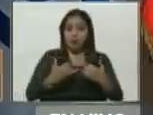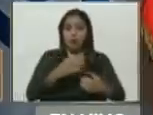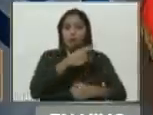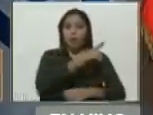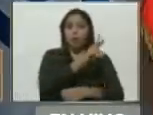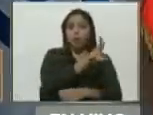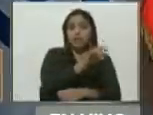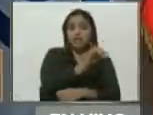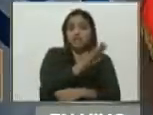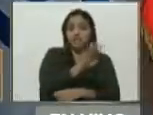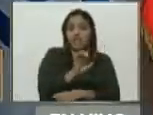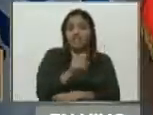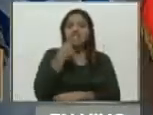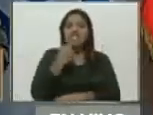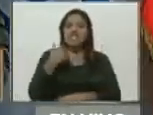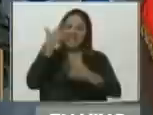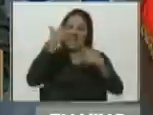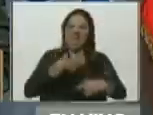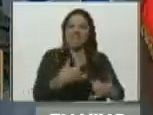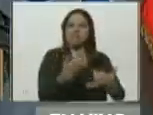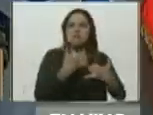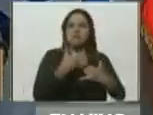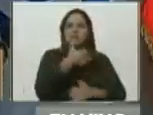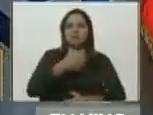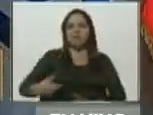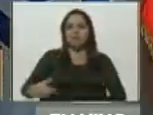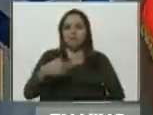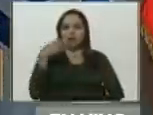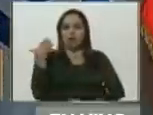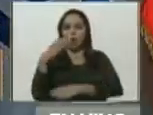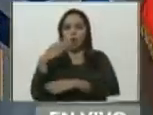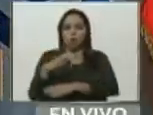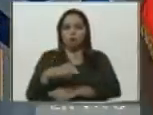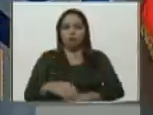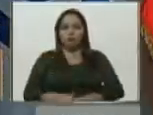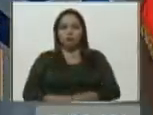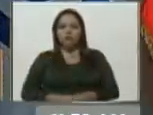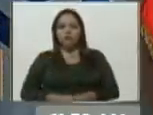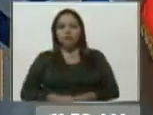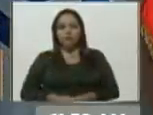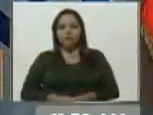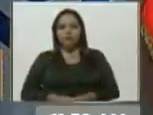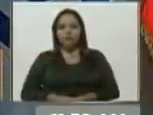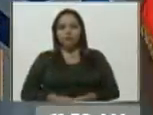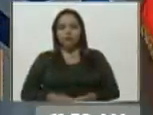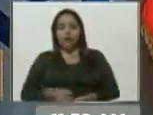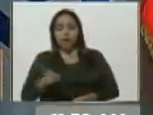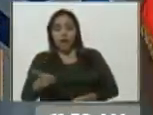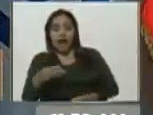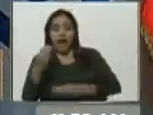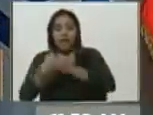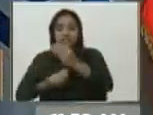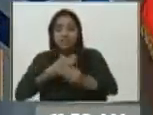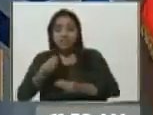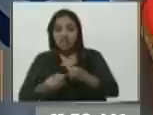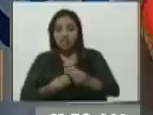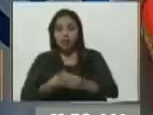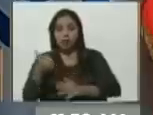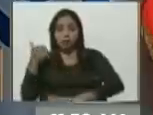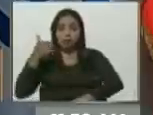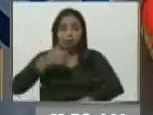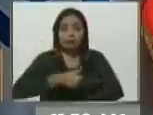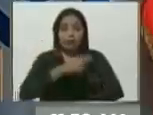que el presidente de Colombia es él. En medio de la creación y de la construcción durante